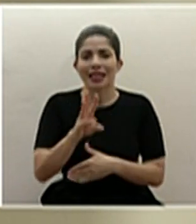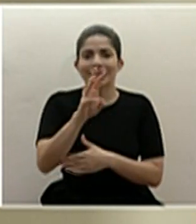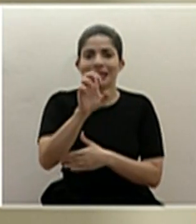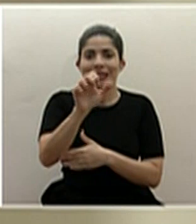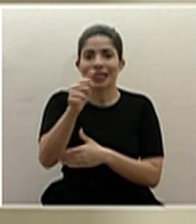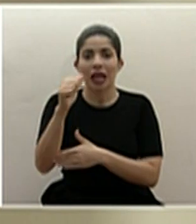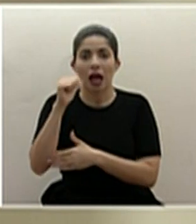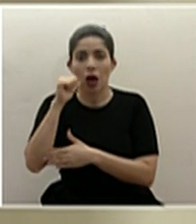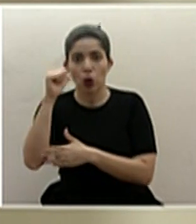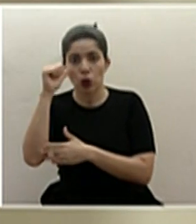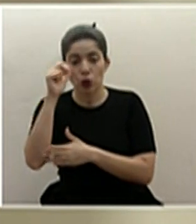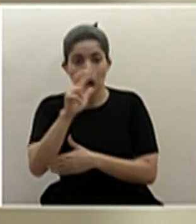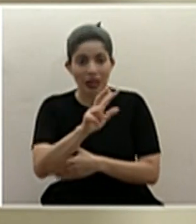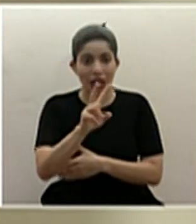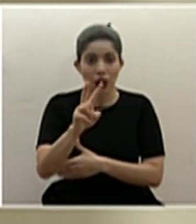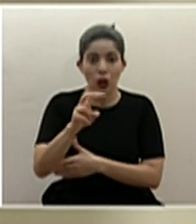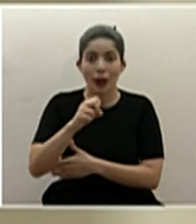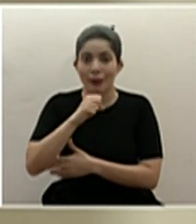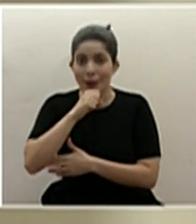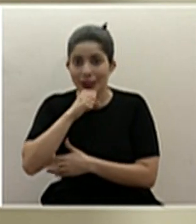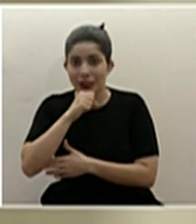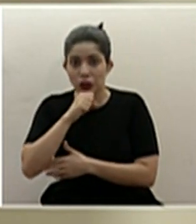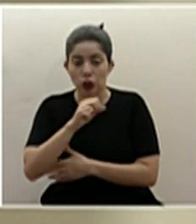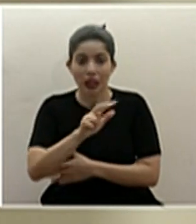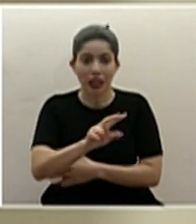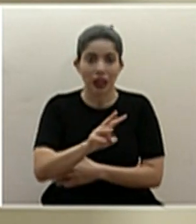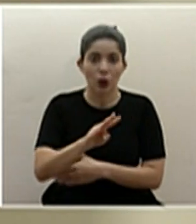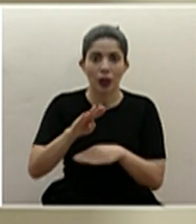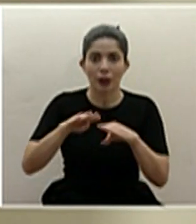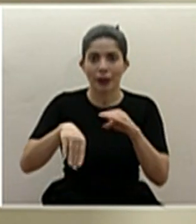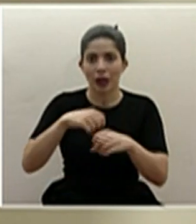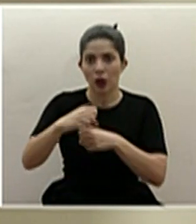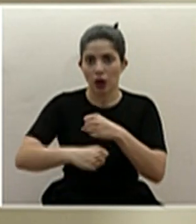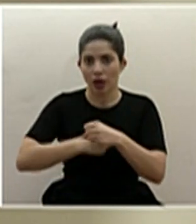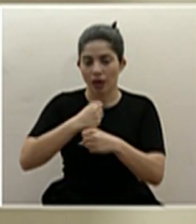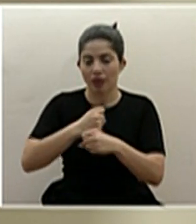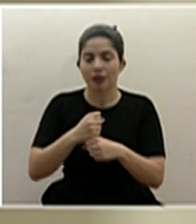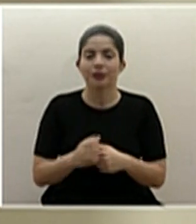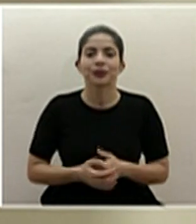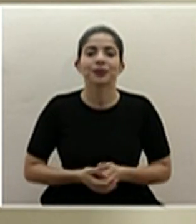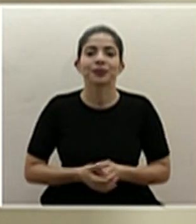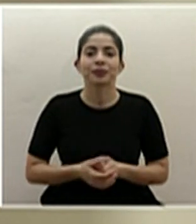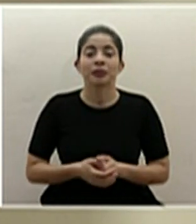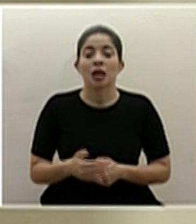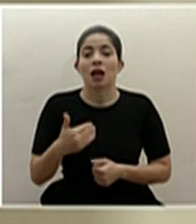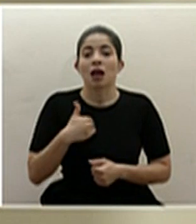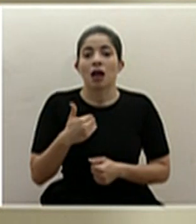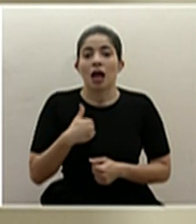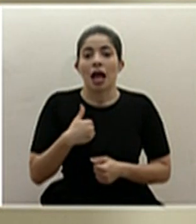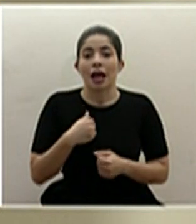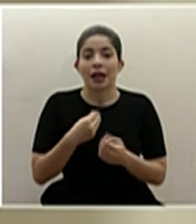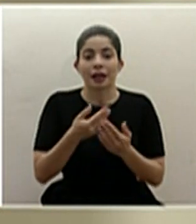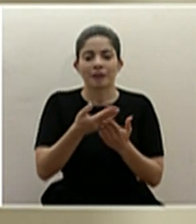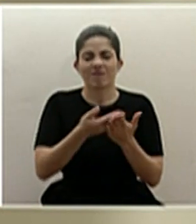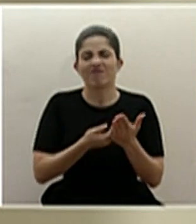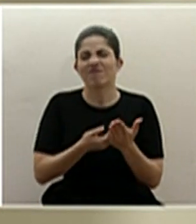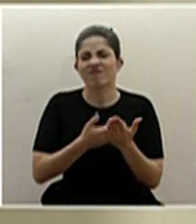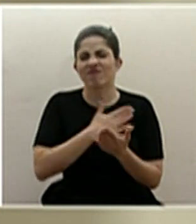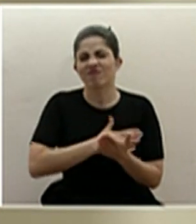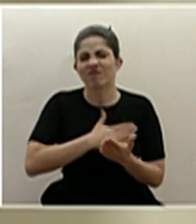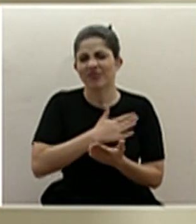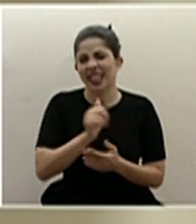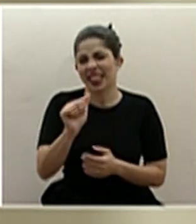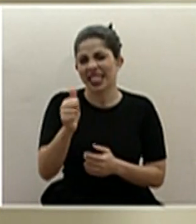610 adultos, 32 personas mayores y 34 menores de edad. Tenemos el registro lamentable de